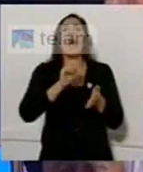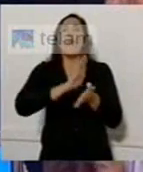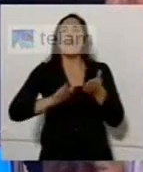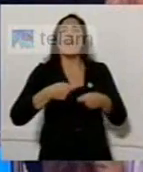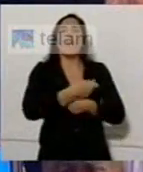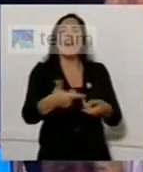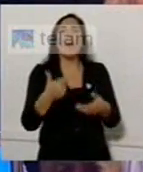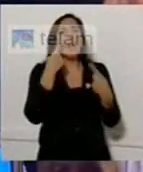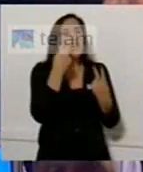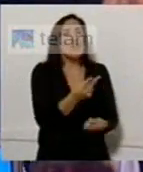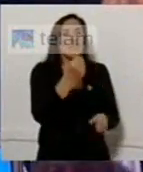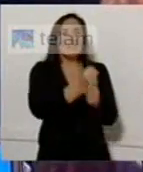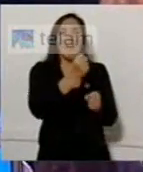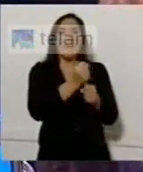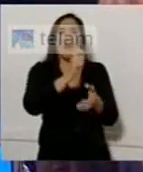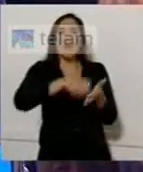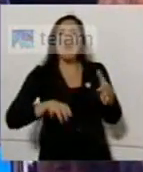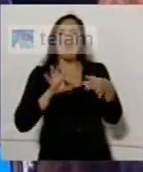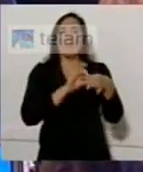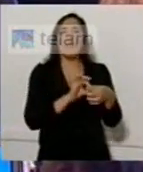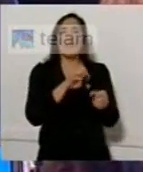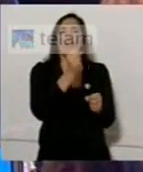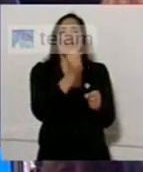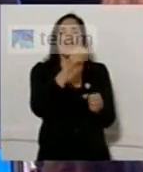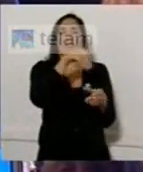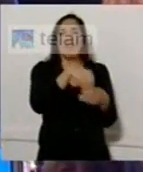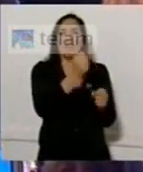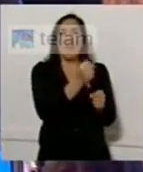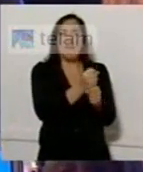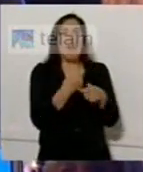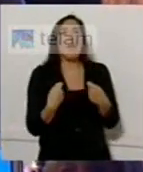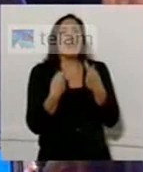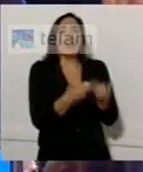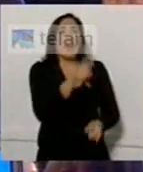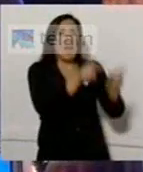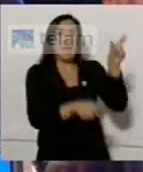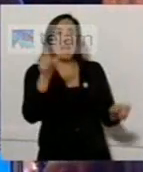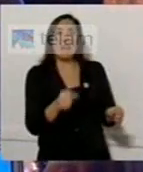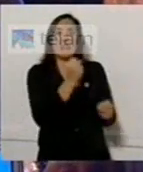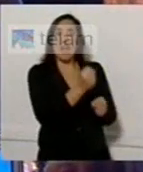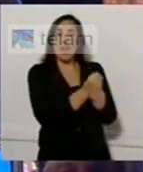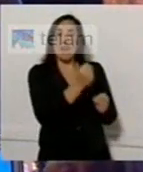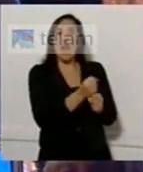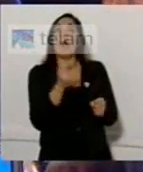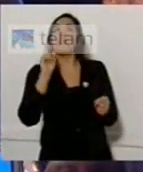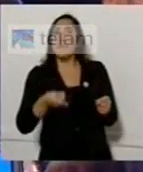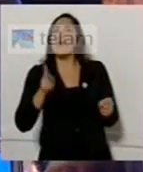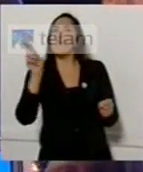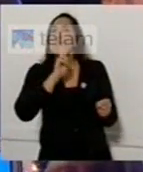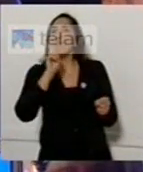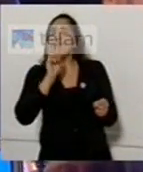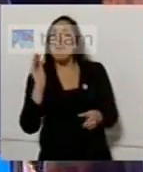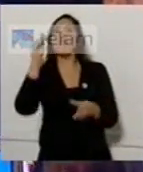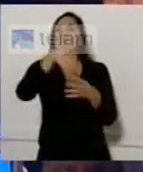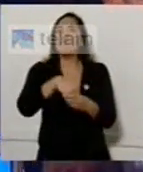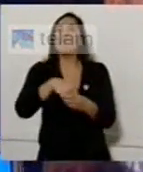trabajo que le dieron al trabajador, que incorporaron al trabajador y a la mujer a la vida política de